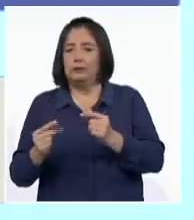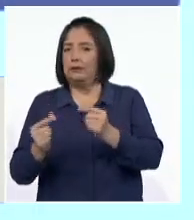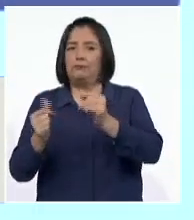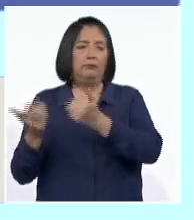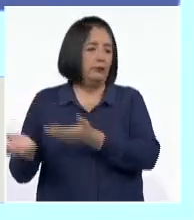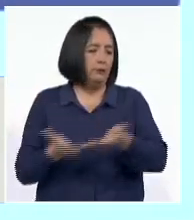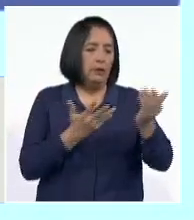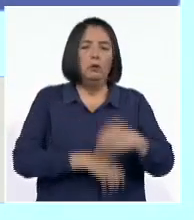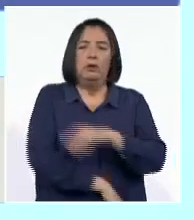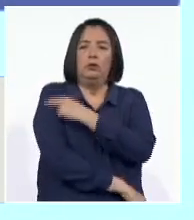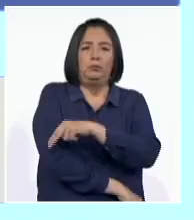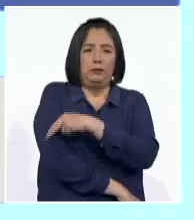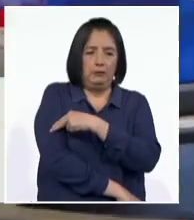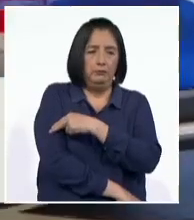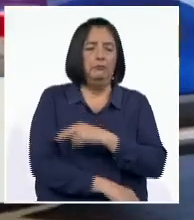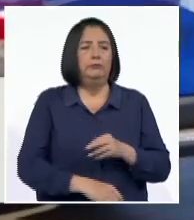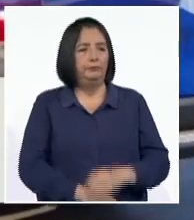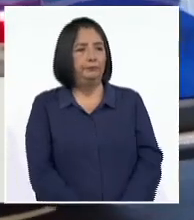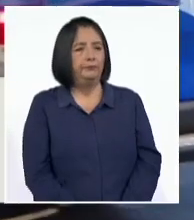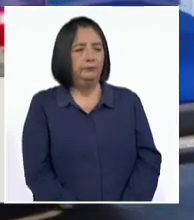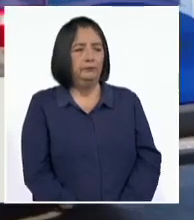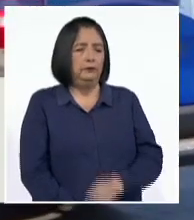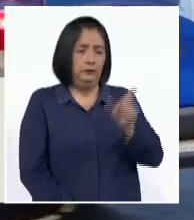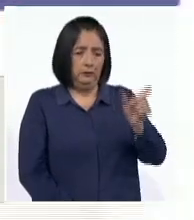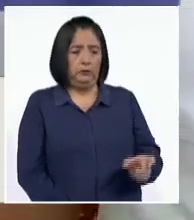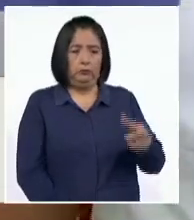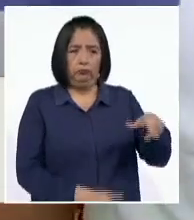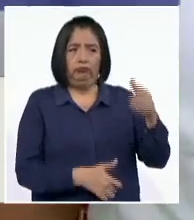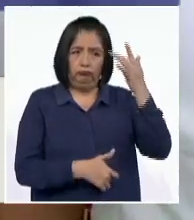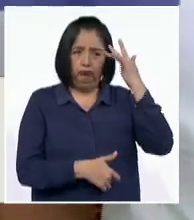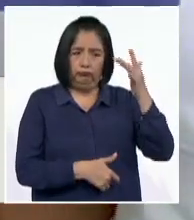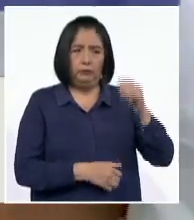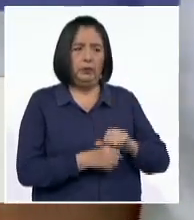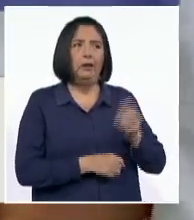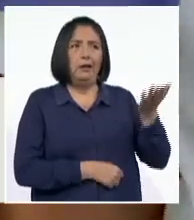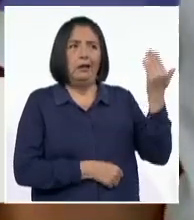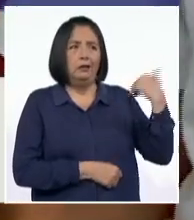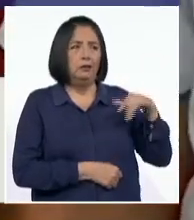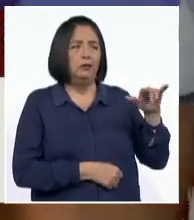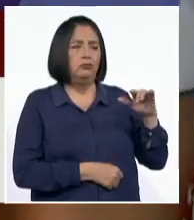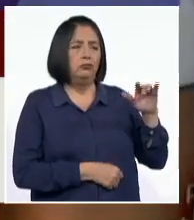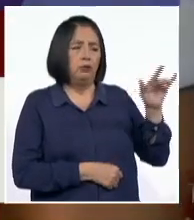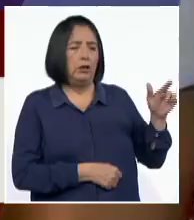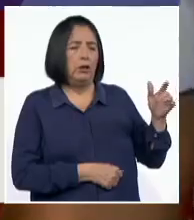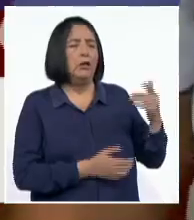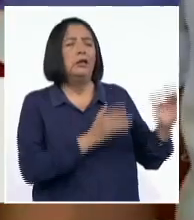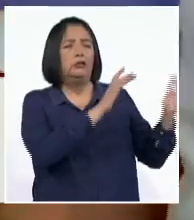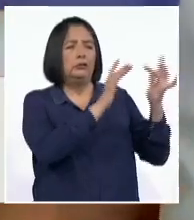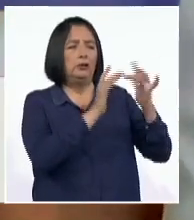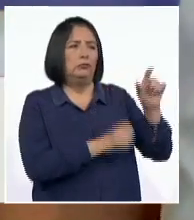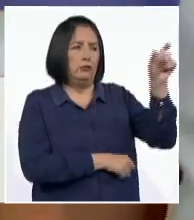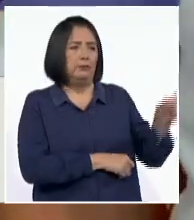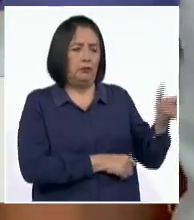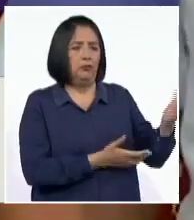su traslado al hospital Rebagliati. Es un paciente que ha estado en España, que ha estado en contacto con una